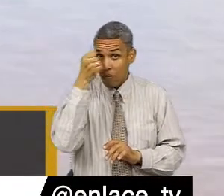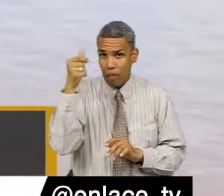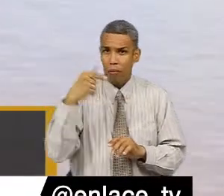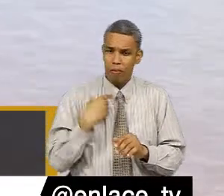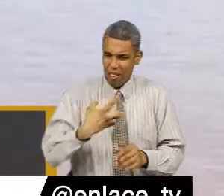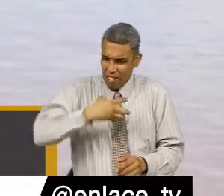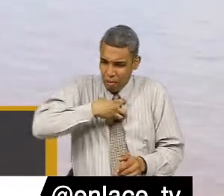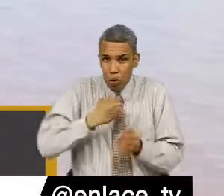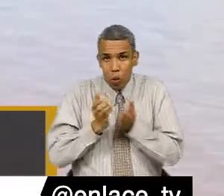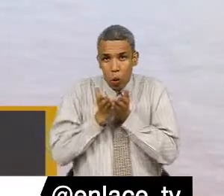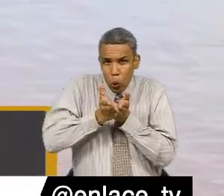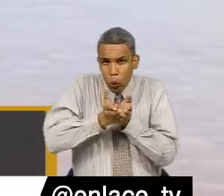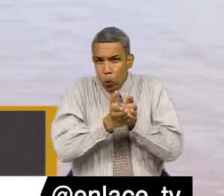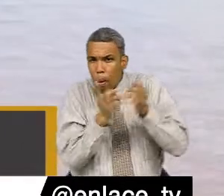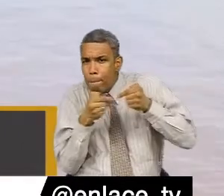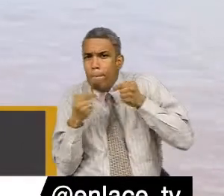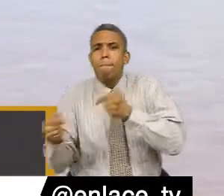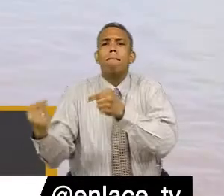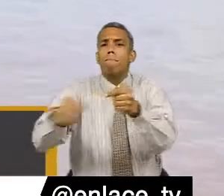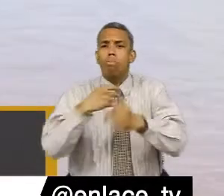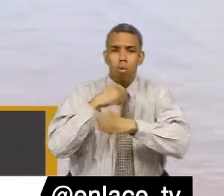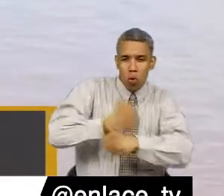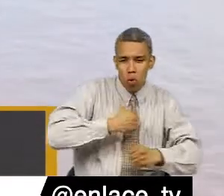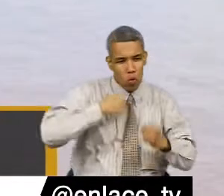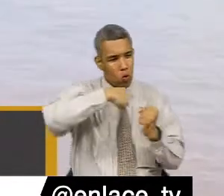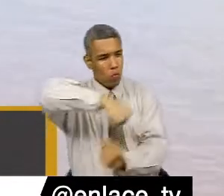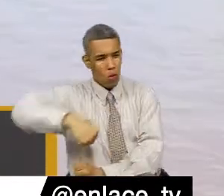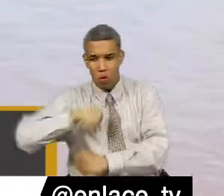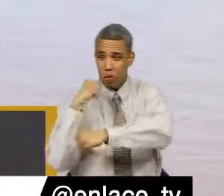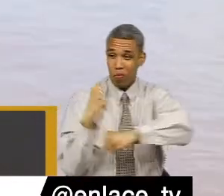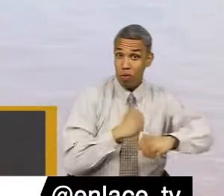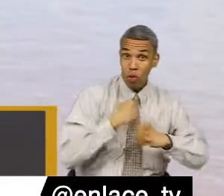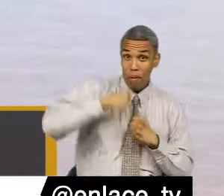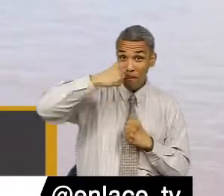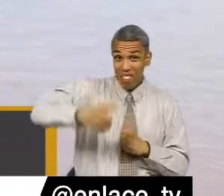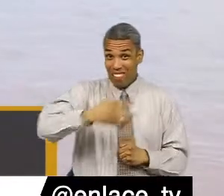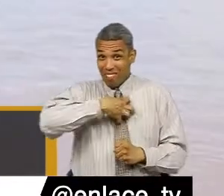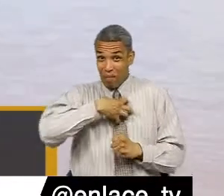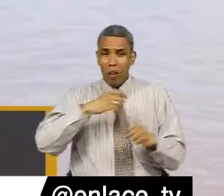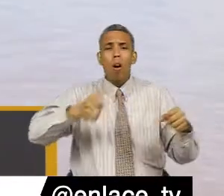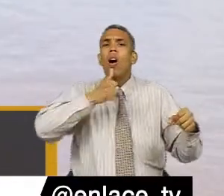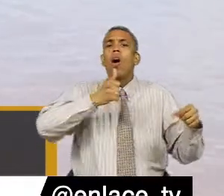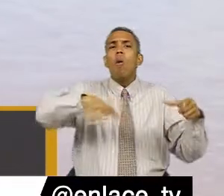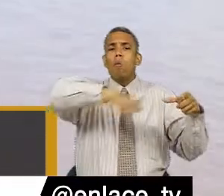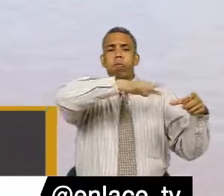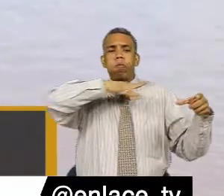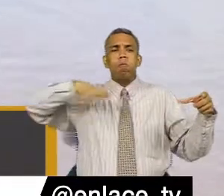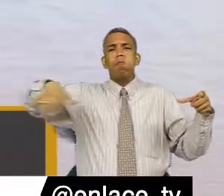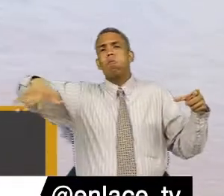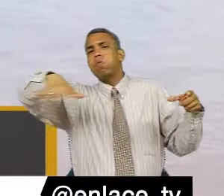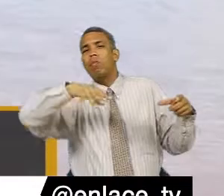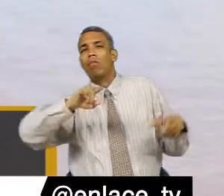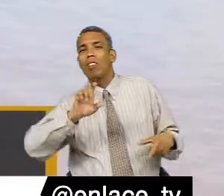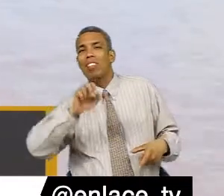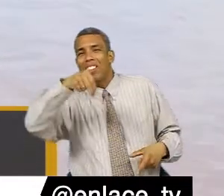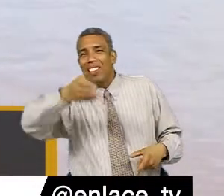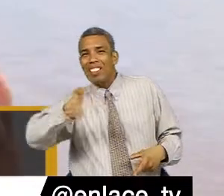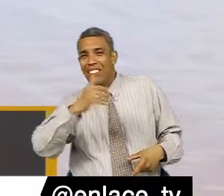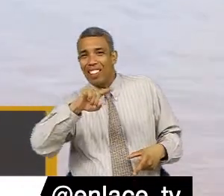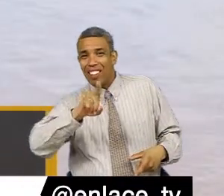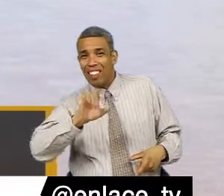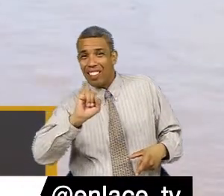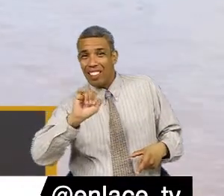de Canotaje y Remo. Estamos aquí en la Ciénaga San Silvestre, la mayor riqueza que tiene Barranca Bermeja. Es un sitio agradable para